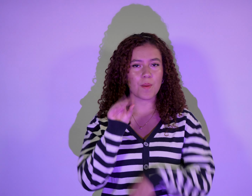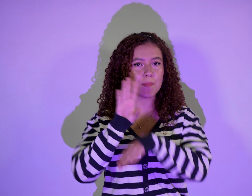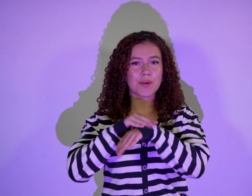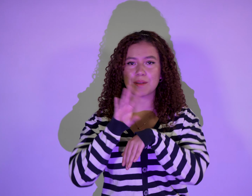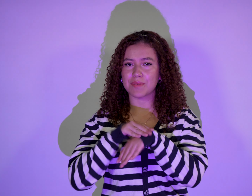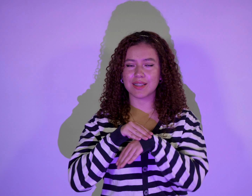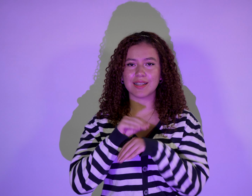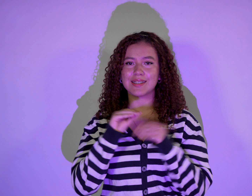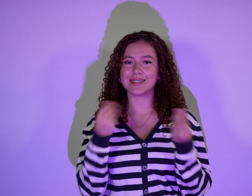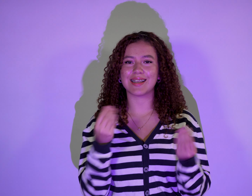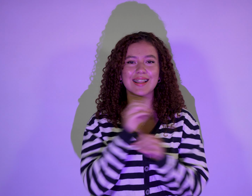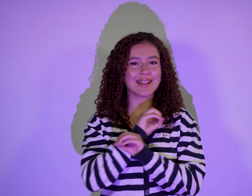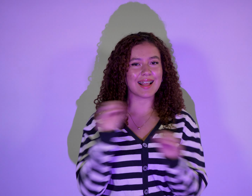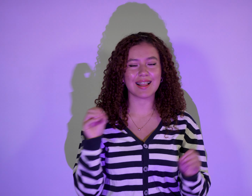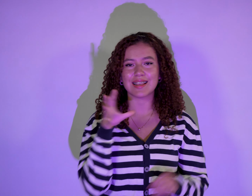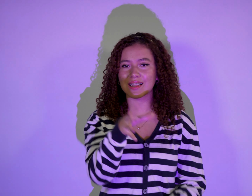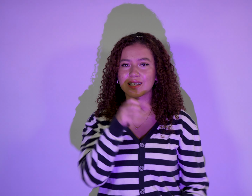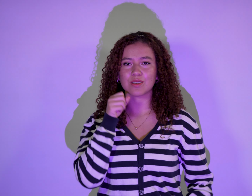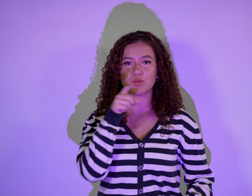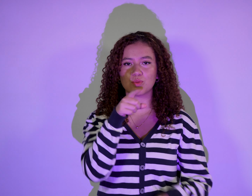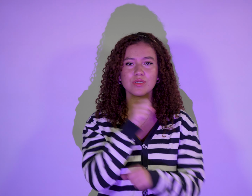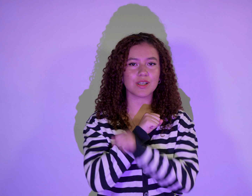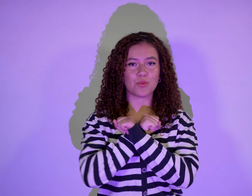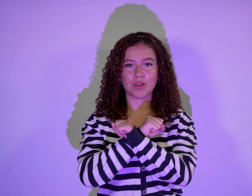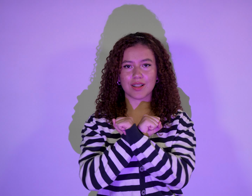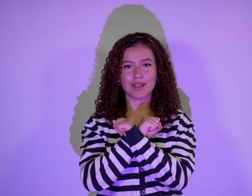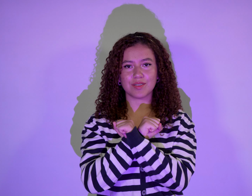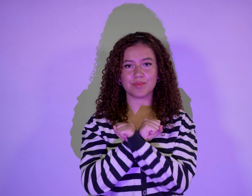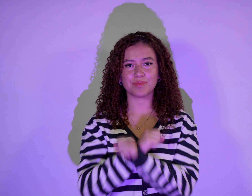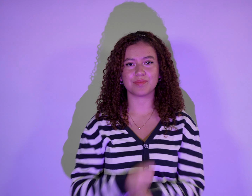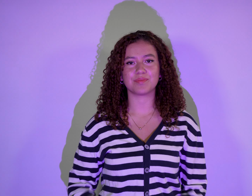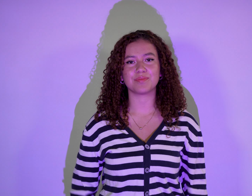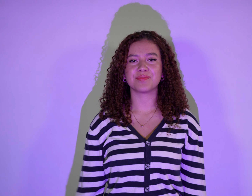No permitas que nadie te quite tu seguridad.